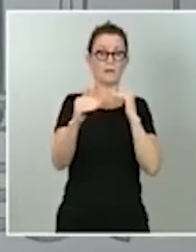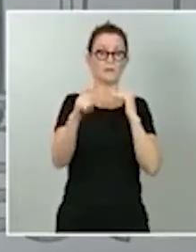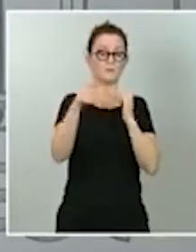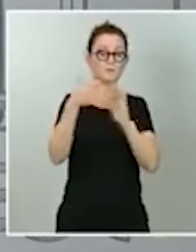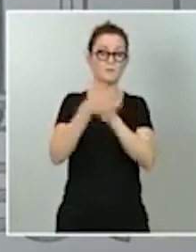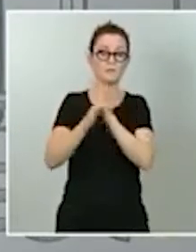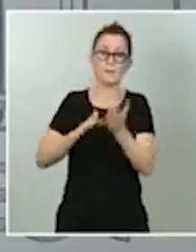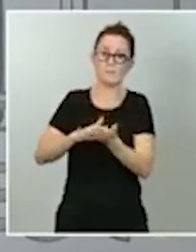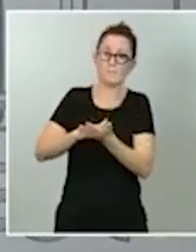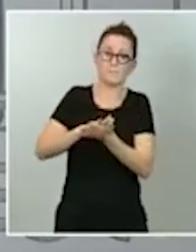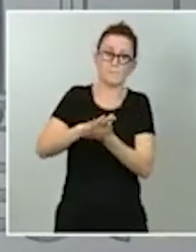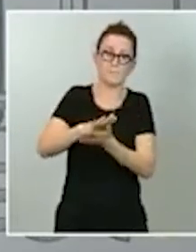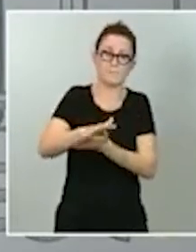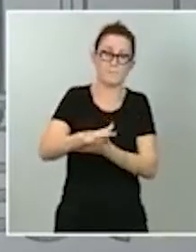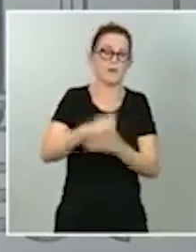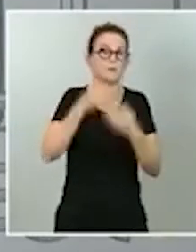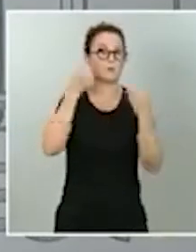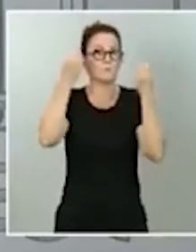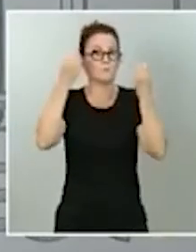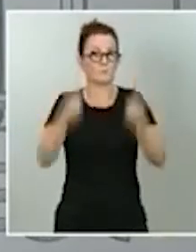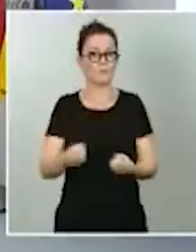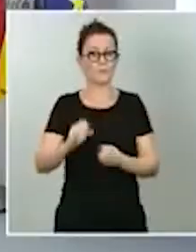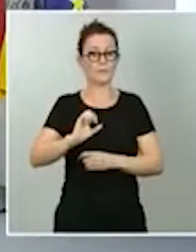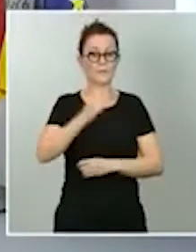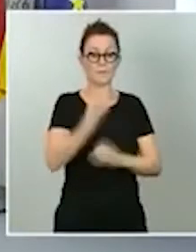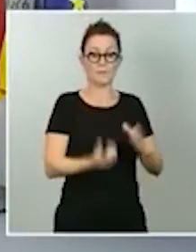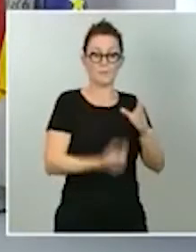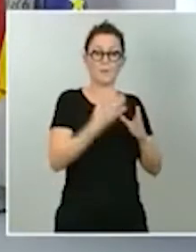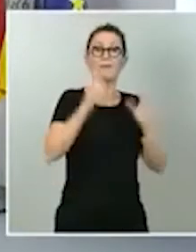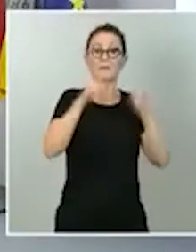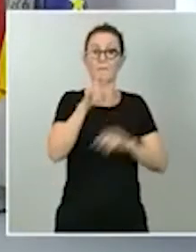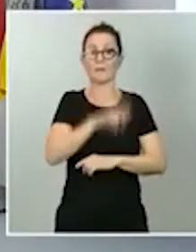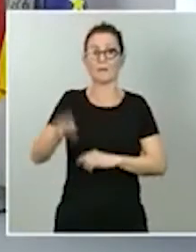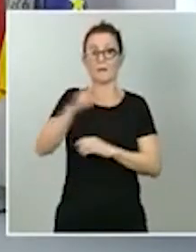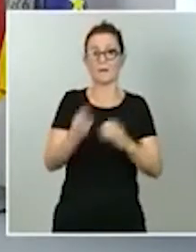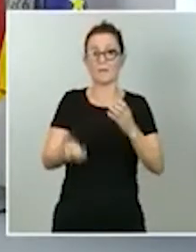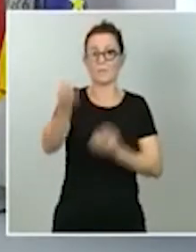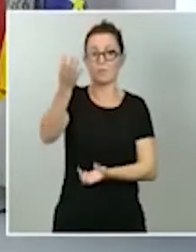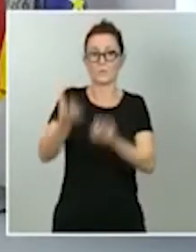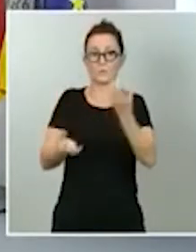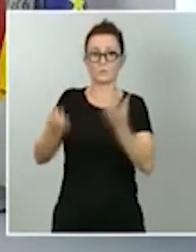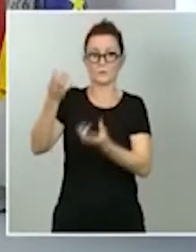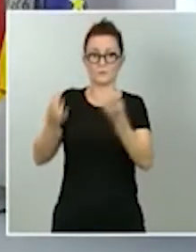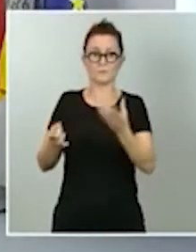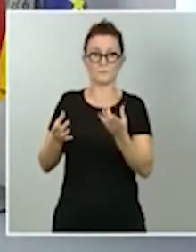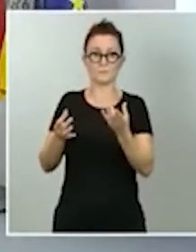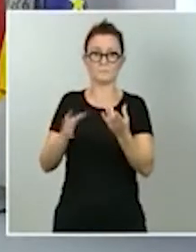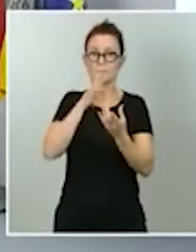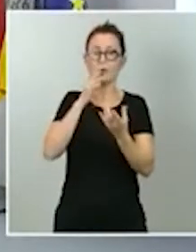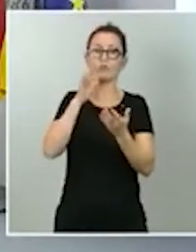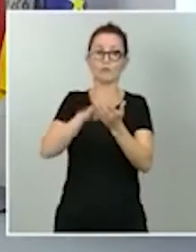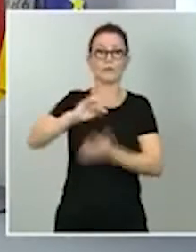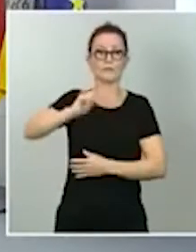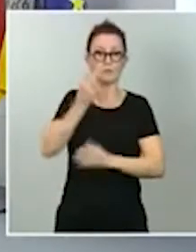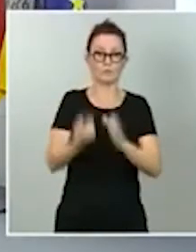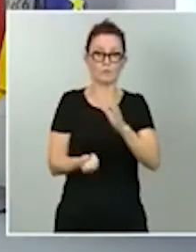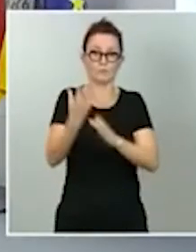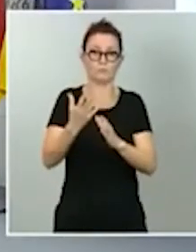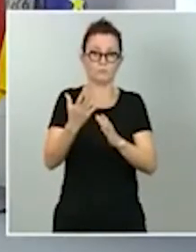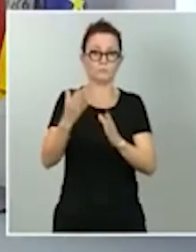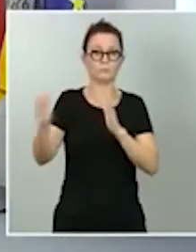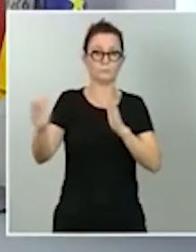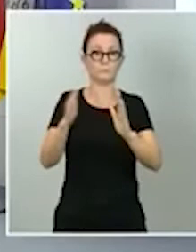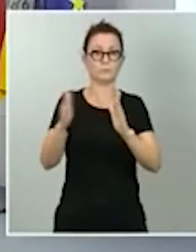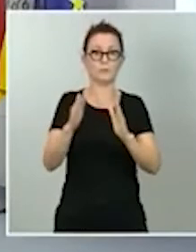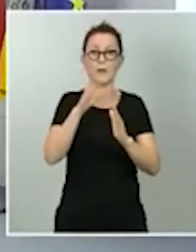la primera oleada y también los rebrote que han aparecido como consecuencia de esta segunda oleada igualmente la actualización